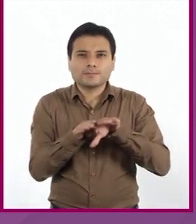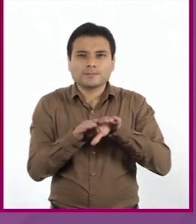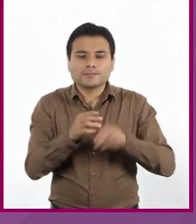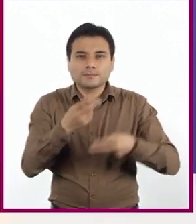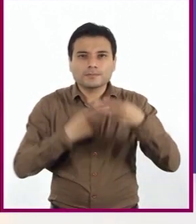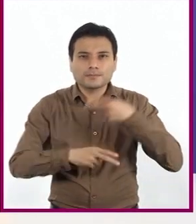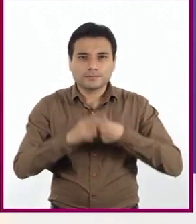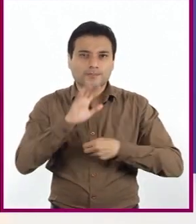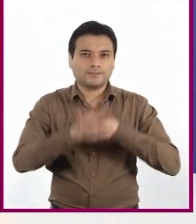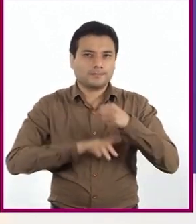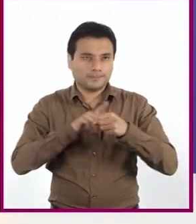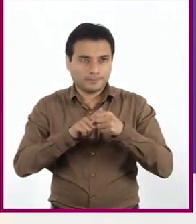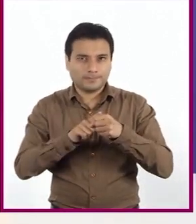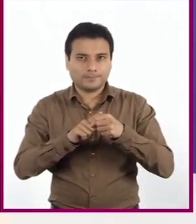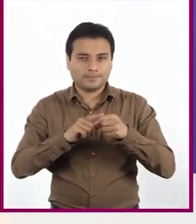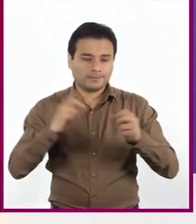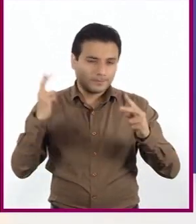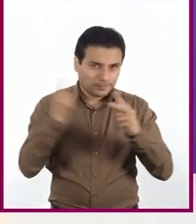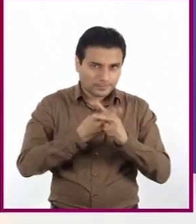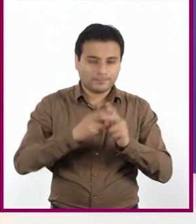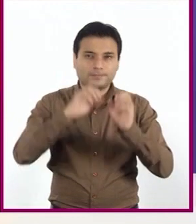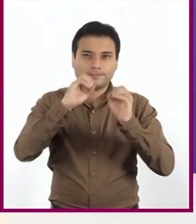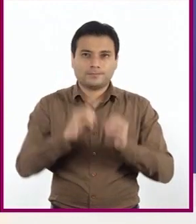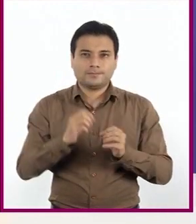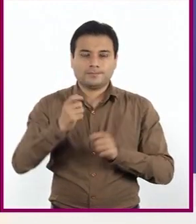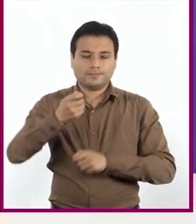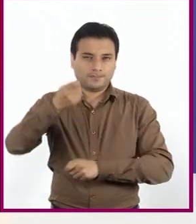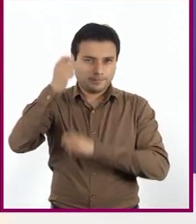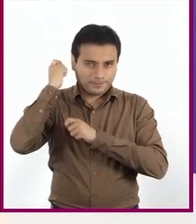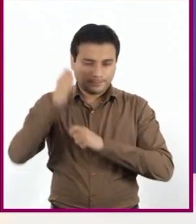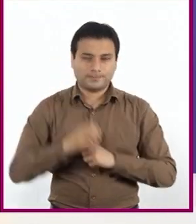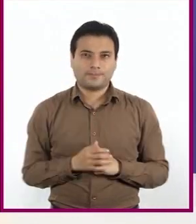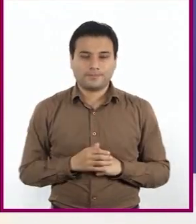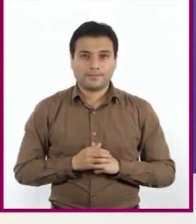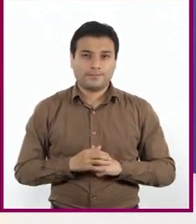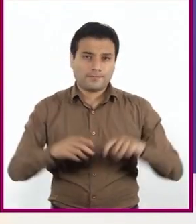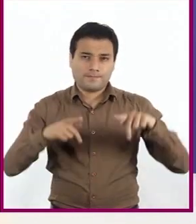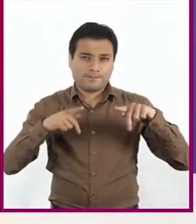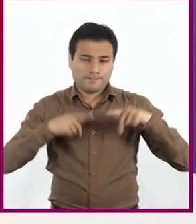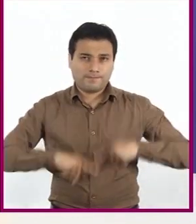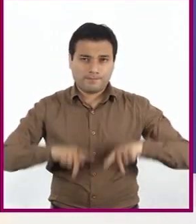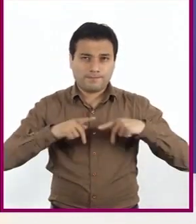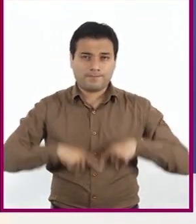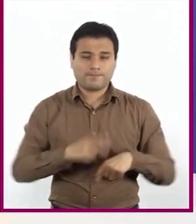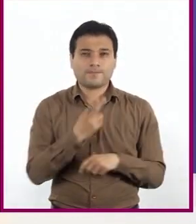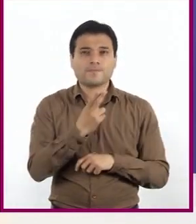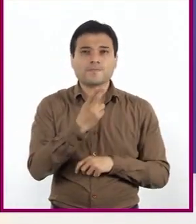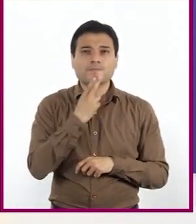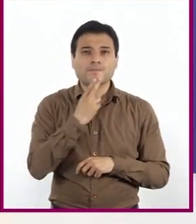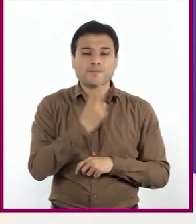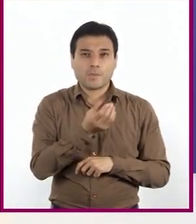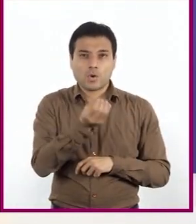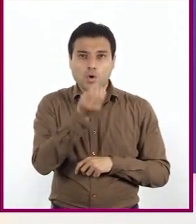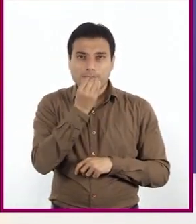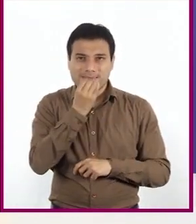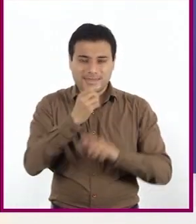recolección. Los habitantes de San Lorenzo utilizaban los alimentos provenientes del agua que secaban y